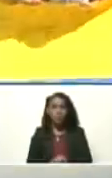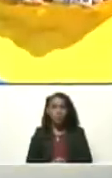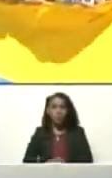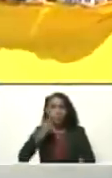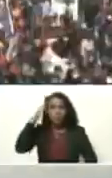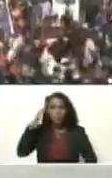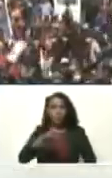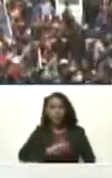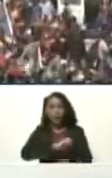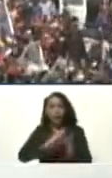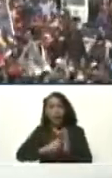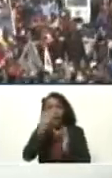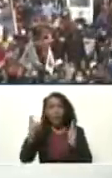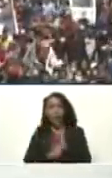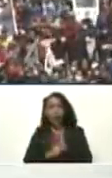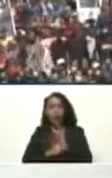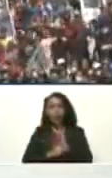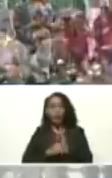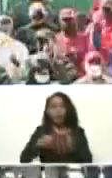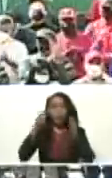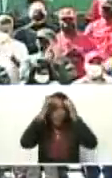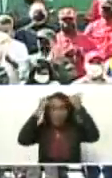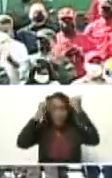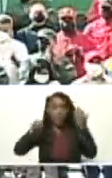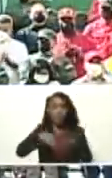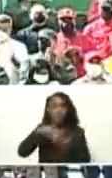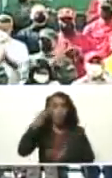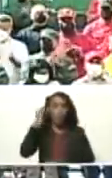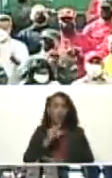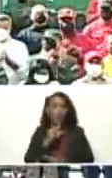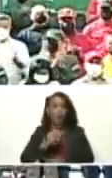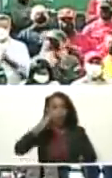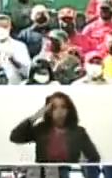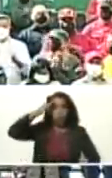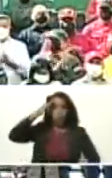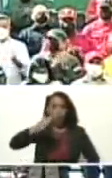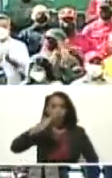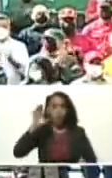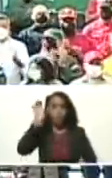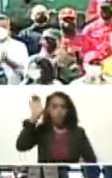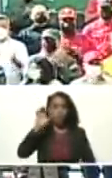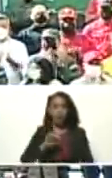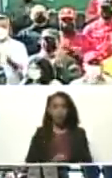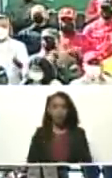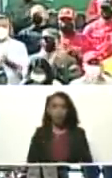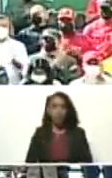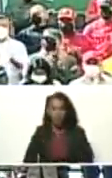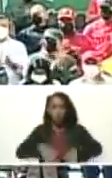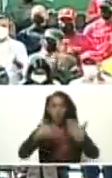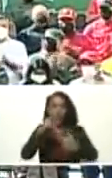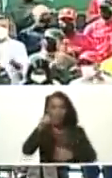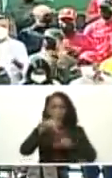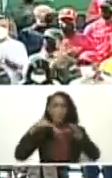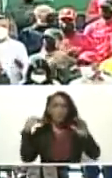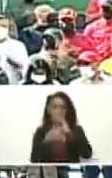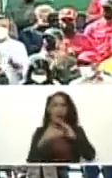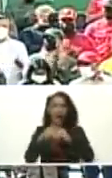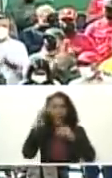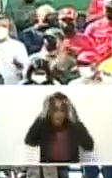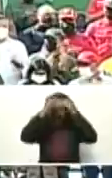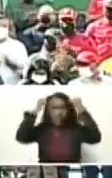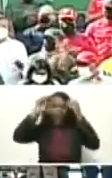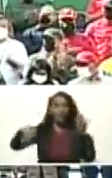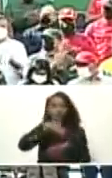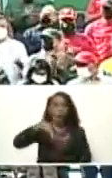Comandante General de la Milicia Nacional Bolivariana, soldado de la patria, ¿cuál es su mensaje a la Milicia